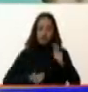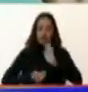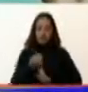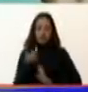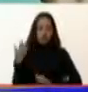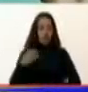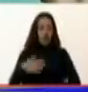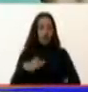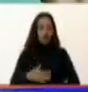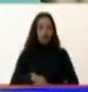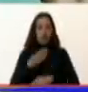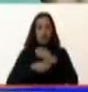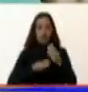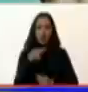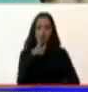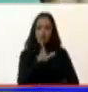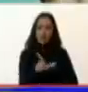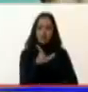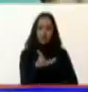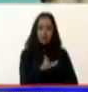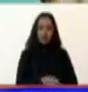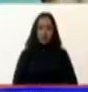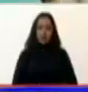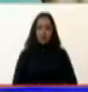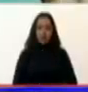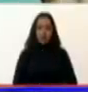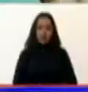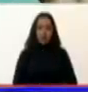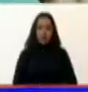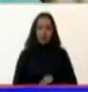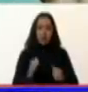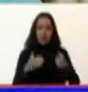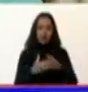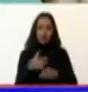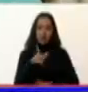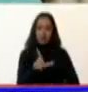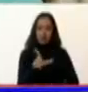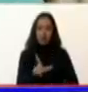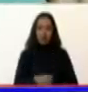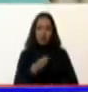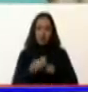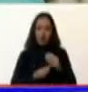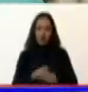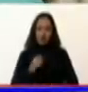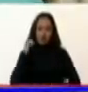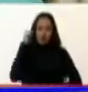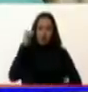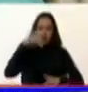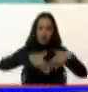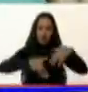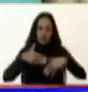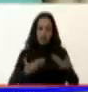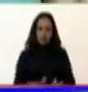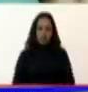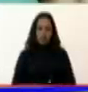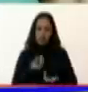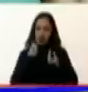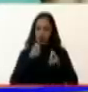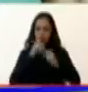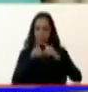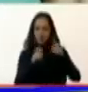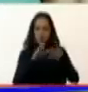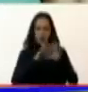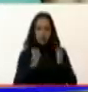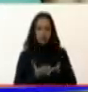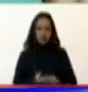¿cómo es que el Partido Socialista Unido de Venezuela, el gran polo patriótico, ganamos elecciones? ¿Cómo? Se preguntan en el mundo. ¿Ustedes saben por